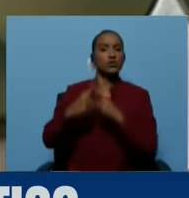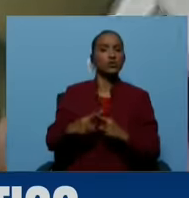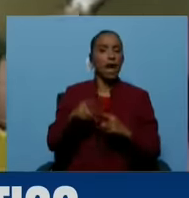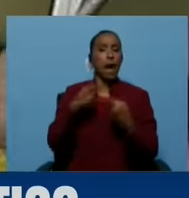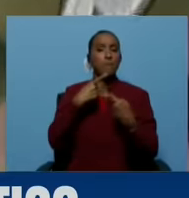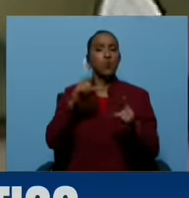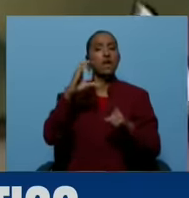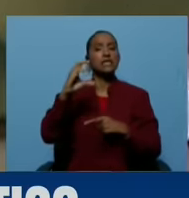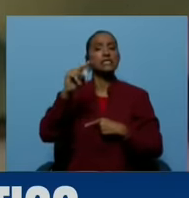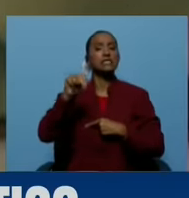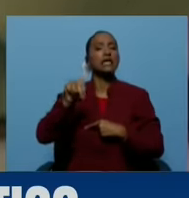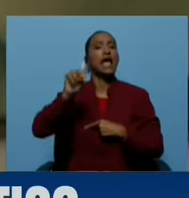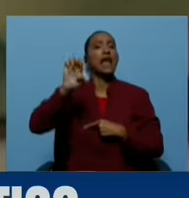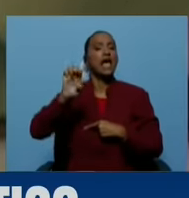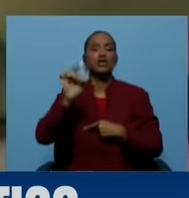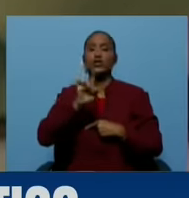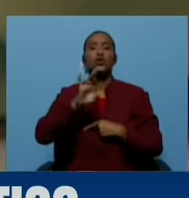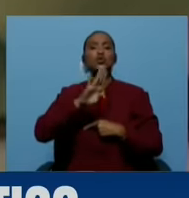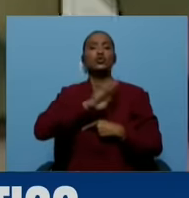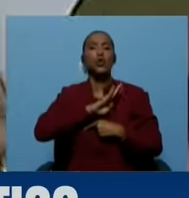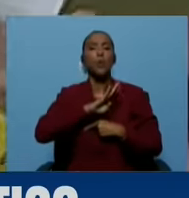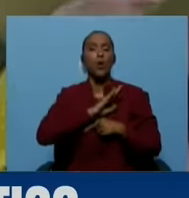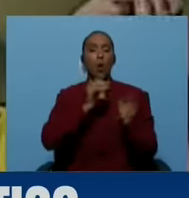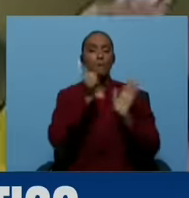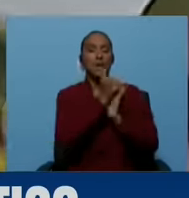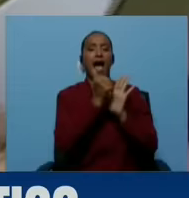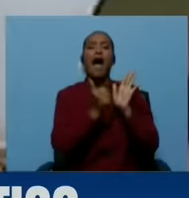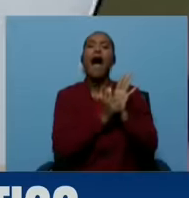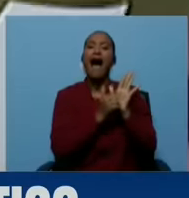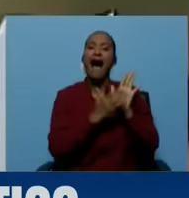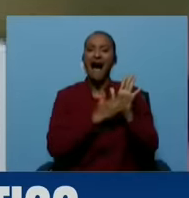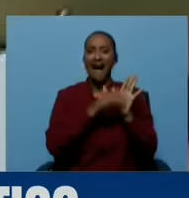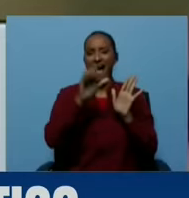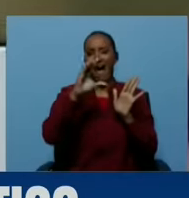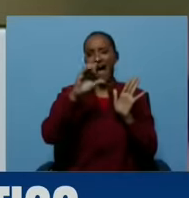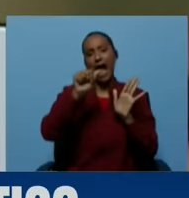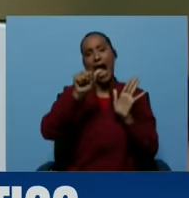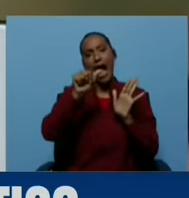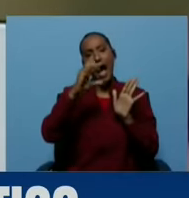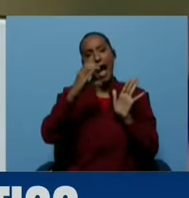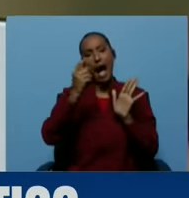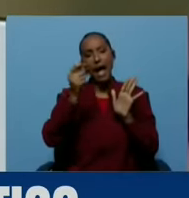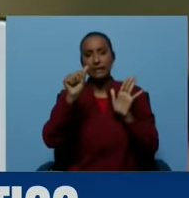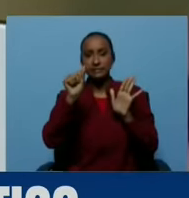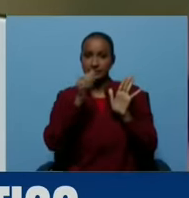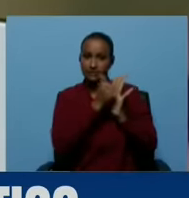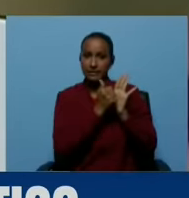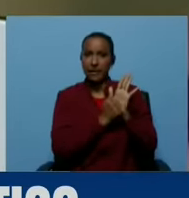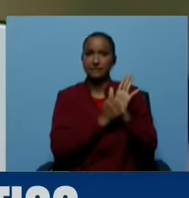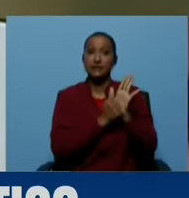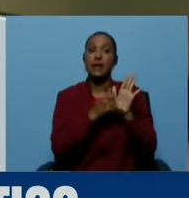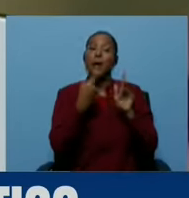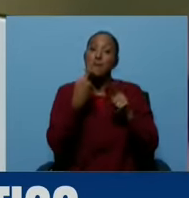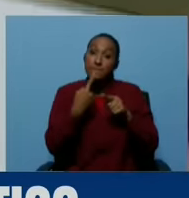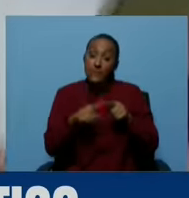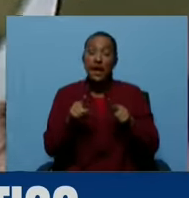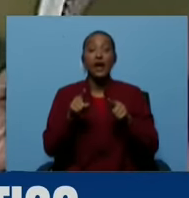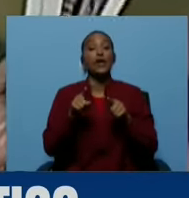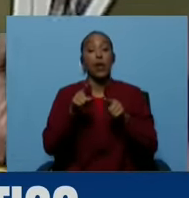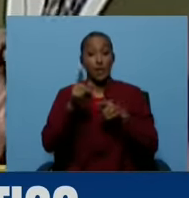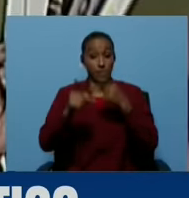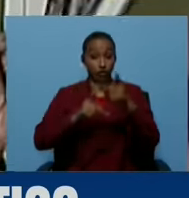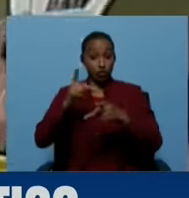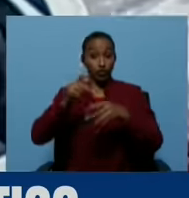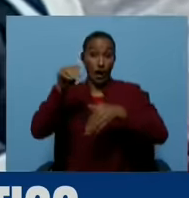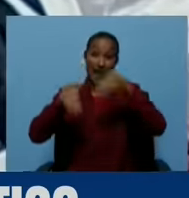sino sus propias actas. Las actas tienen otro sentido y otro valor en el proceso electoral.